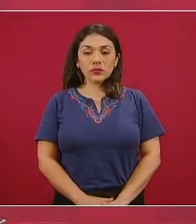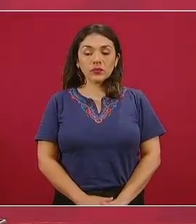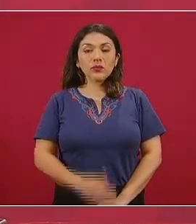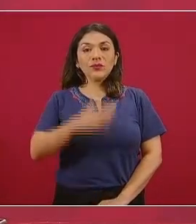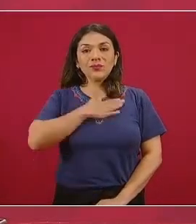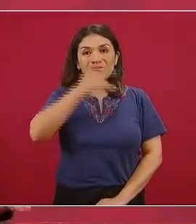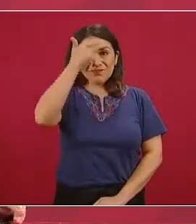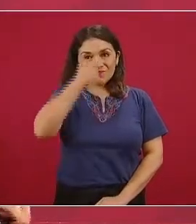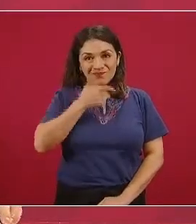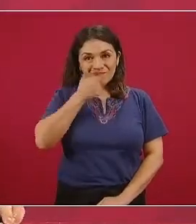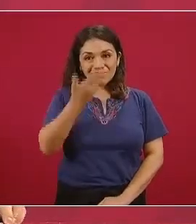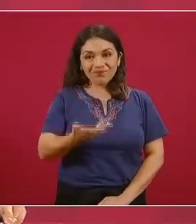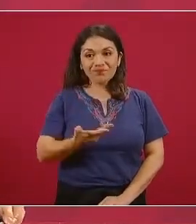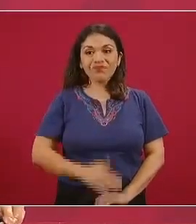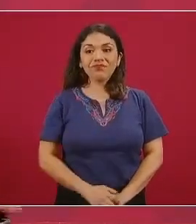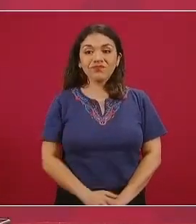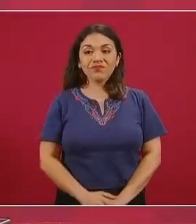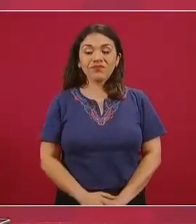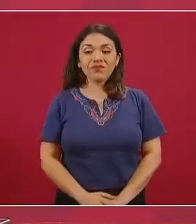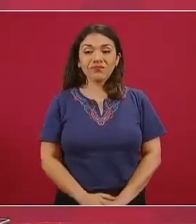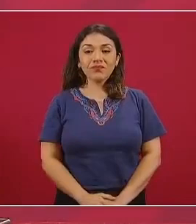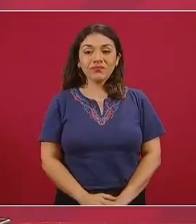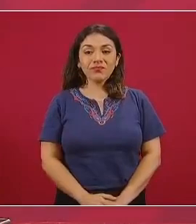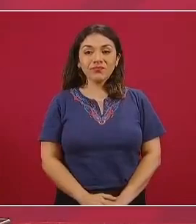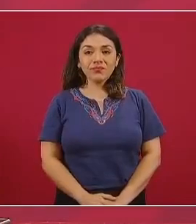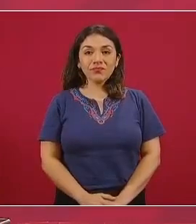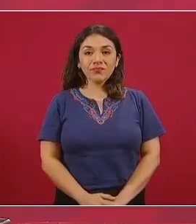Muy buenas noches. Buenas noches.